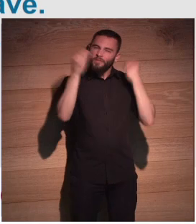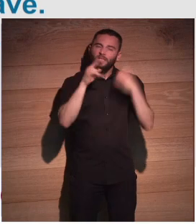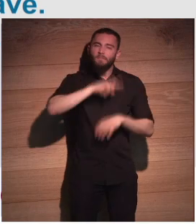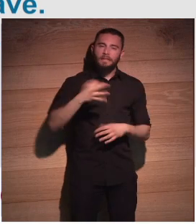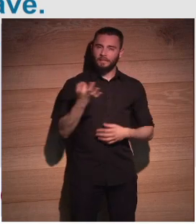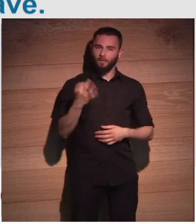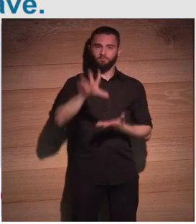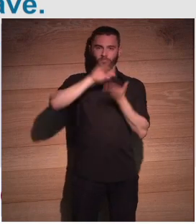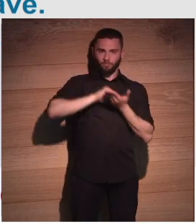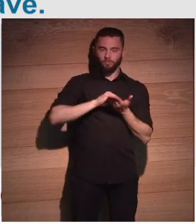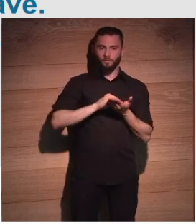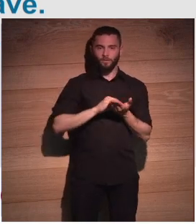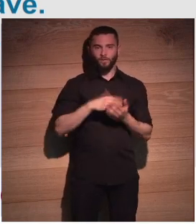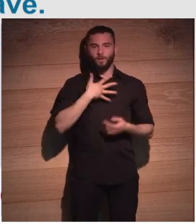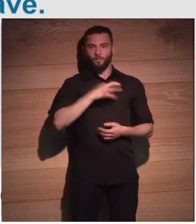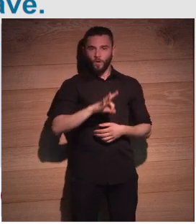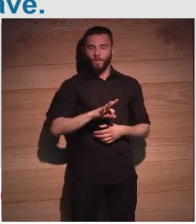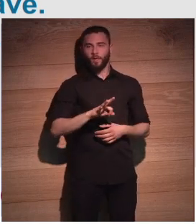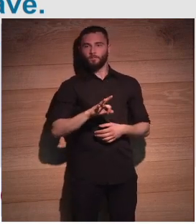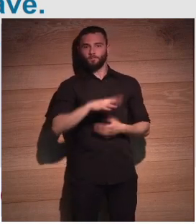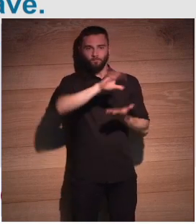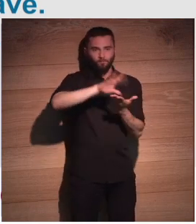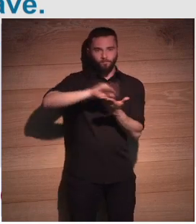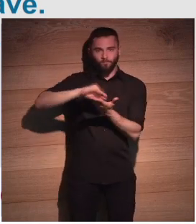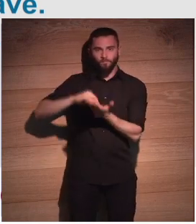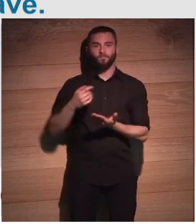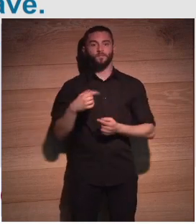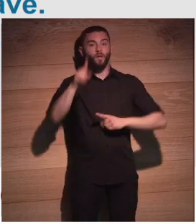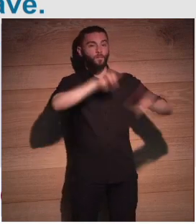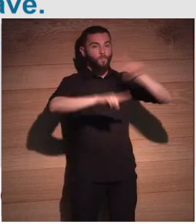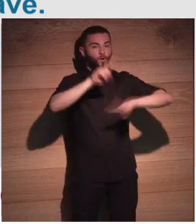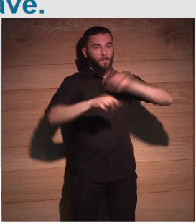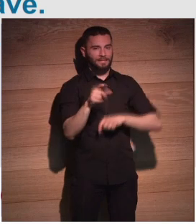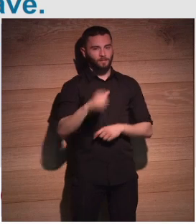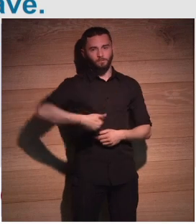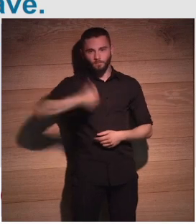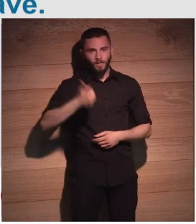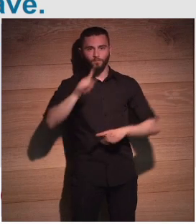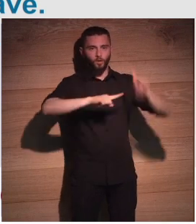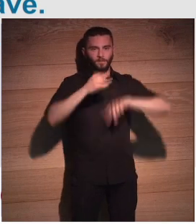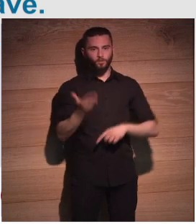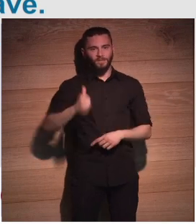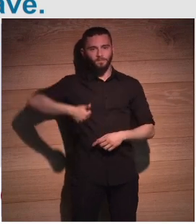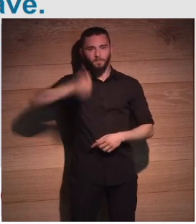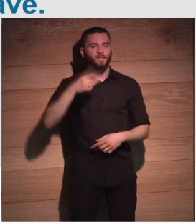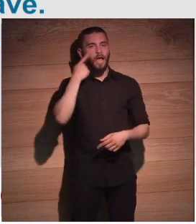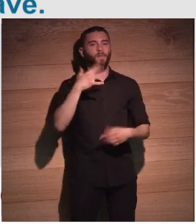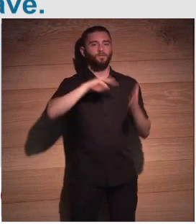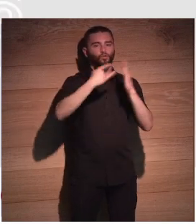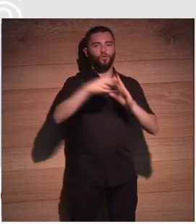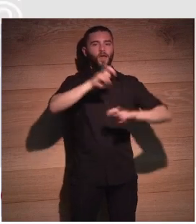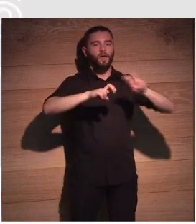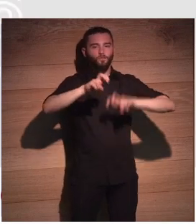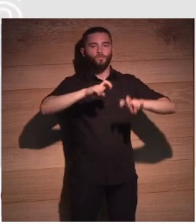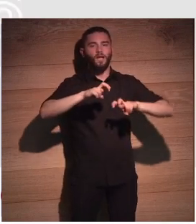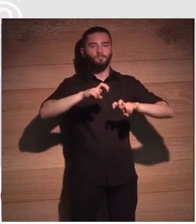un inventario, podemos ver un poco cuáles son los problemas más acuciantes y cómo podemos hacer para solucionarlos. Y lo